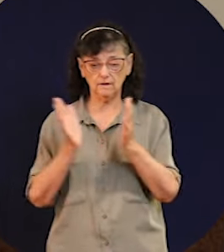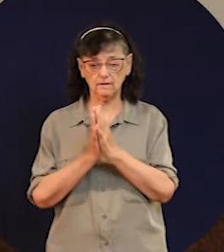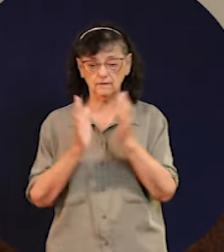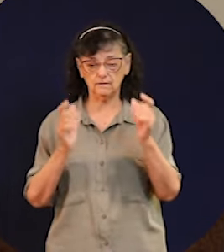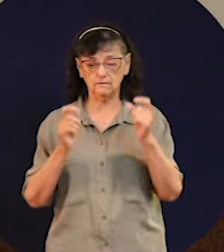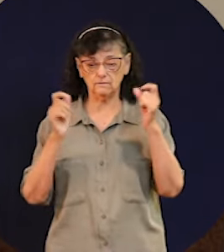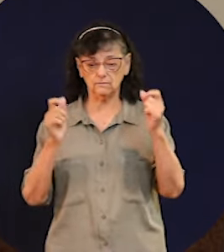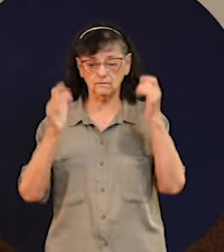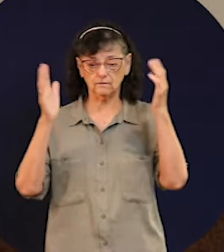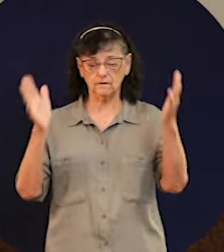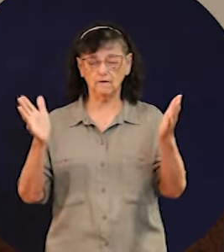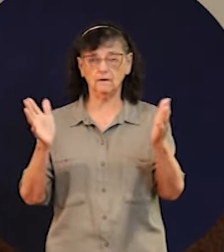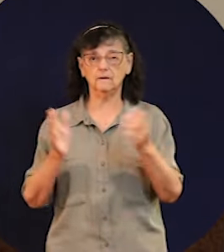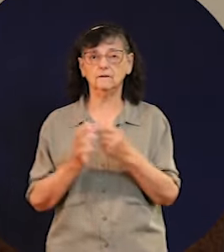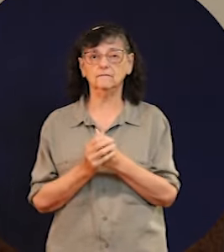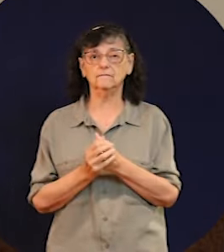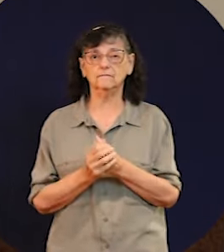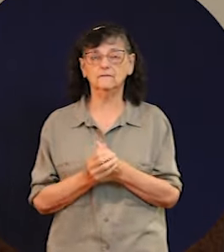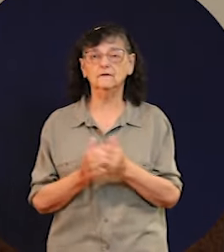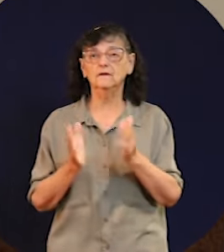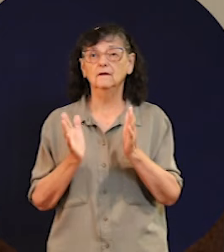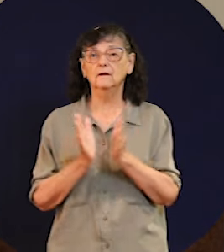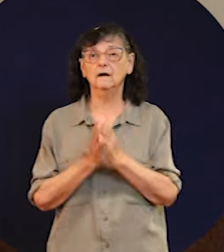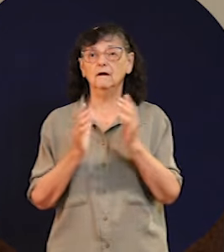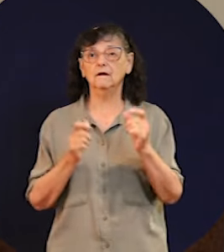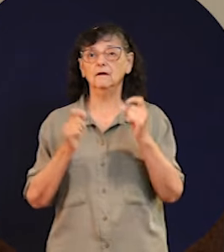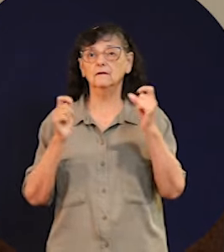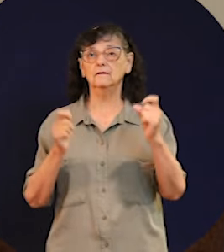Aleluya, aleluya.